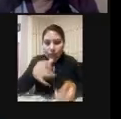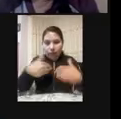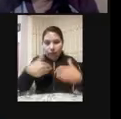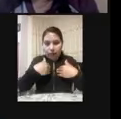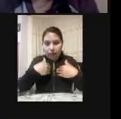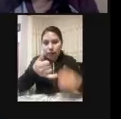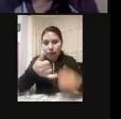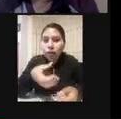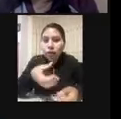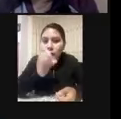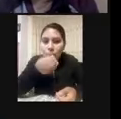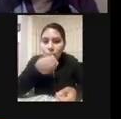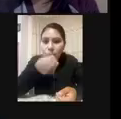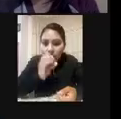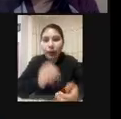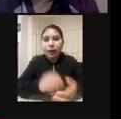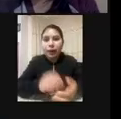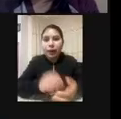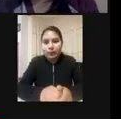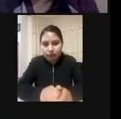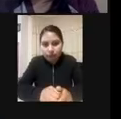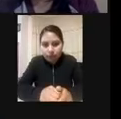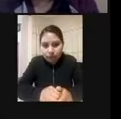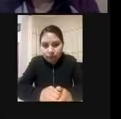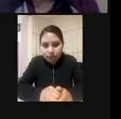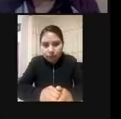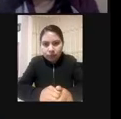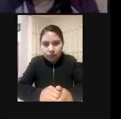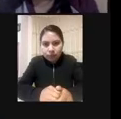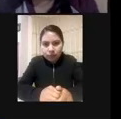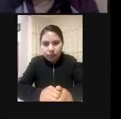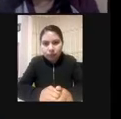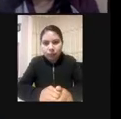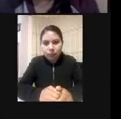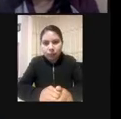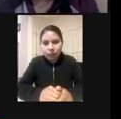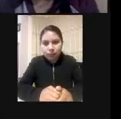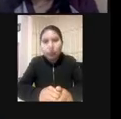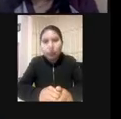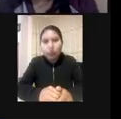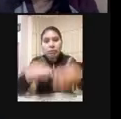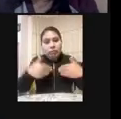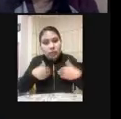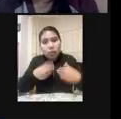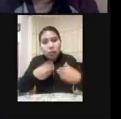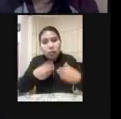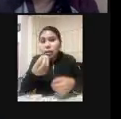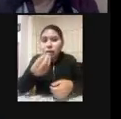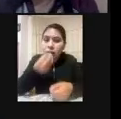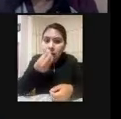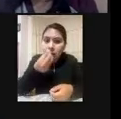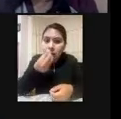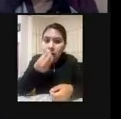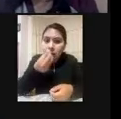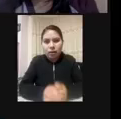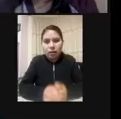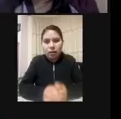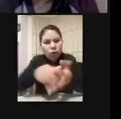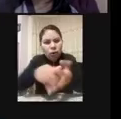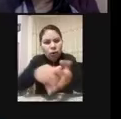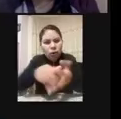que introducir todo este tipo de alimentos a la dieta de Margarita, porque ellos no solamente suelen no masticar muy